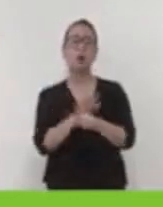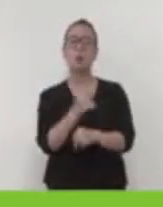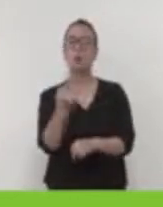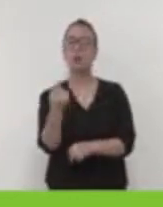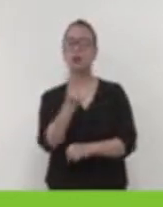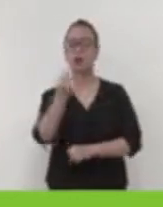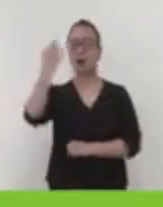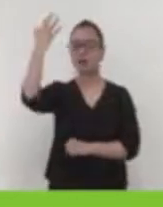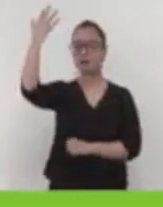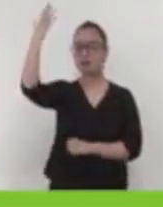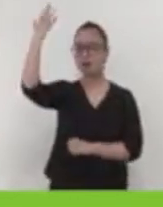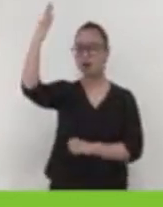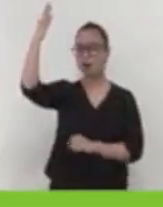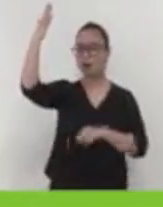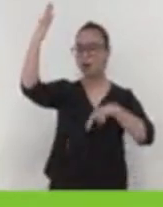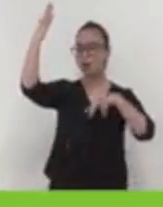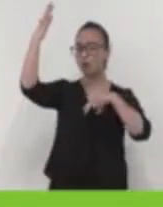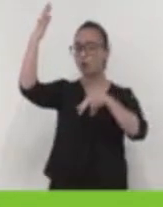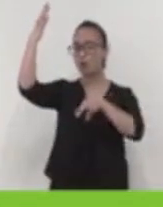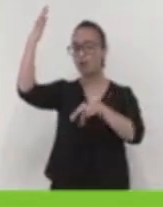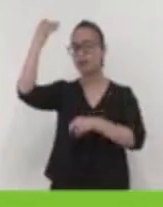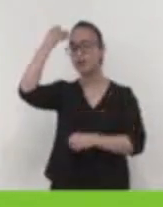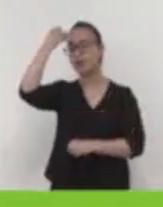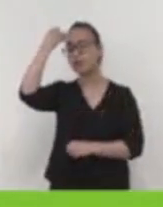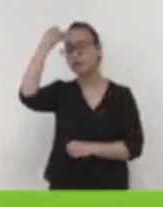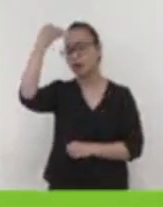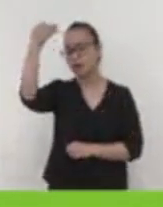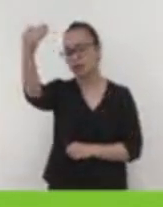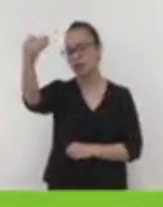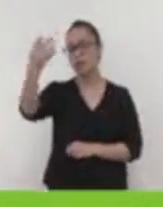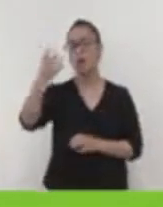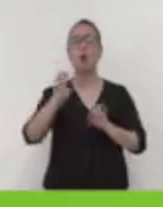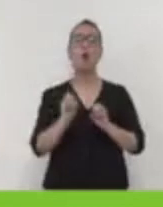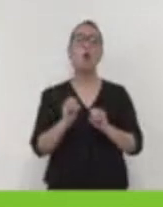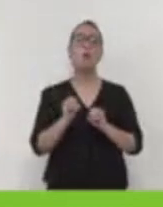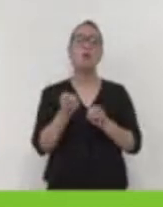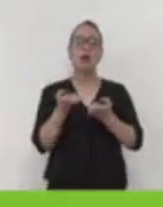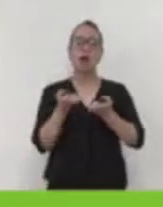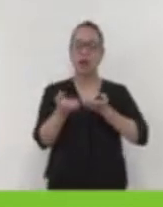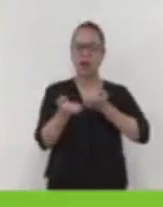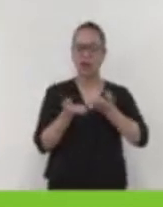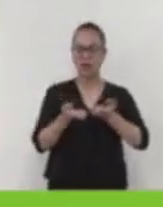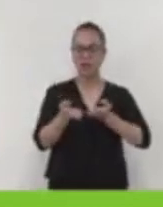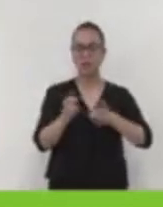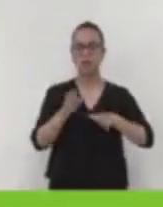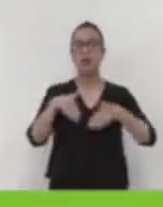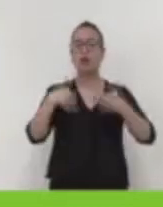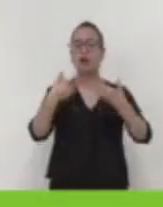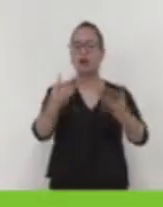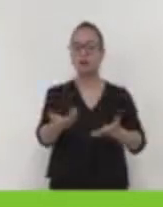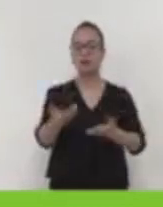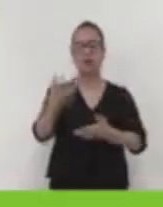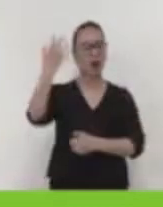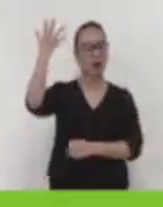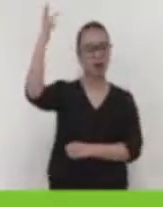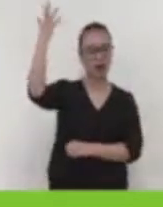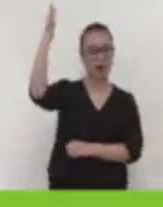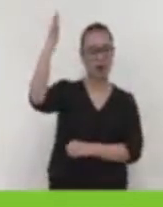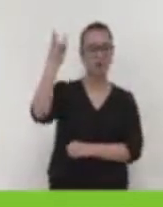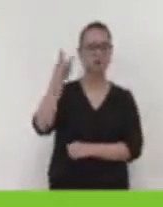aumenta el riesgo de enfermedades ante la exposición a altas temperaturas desde marzo a septiembre